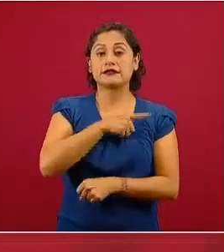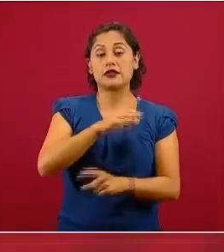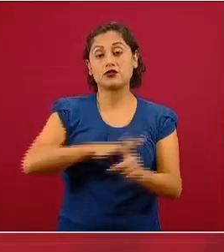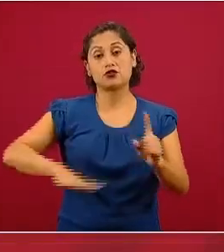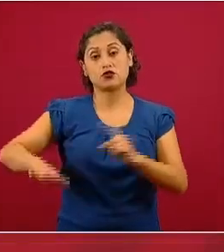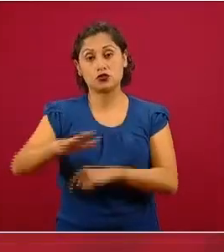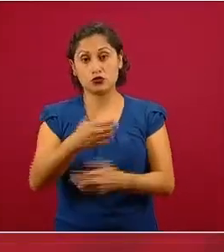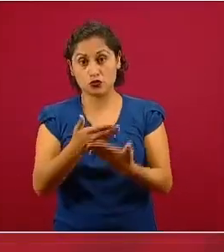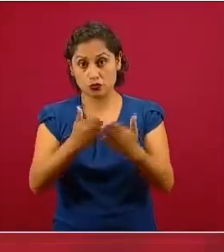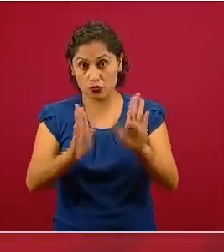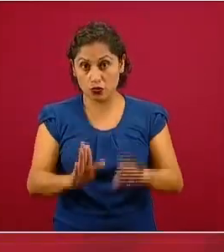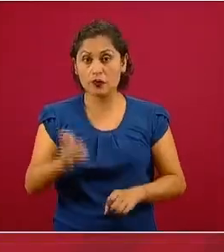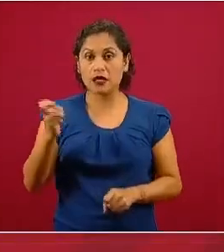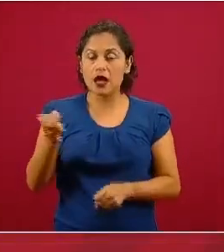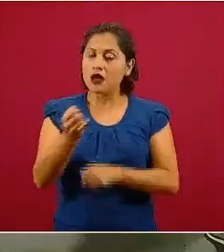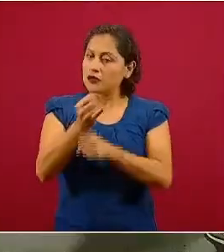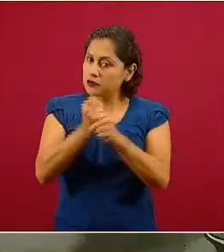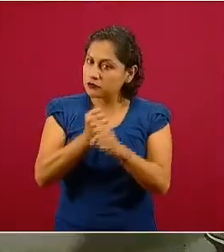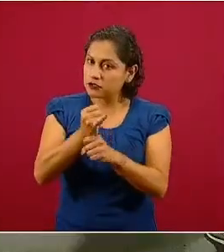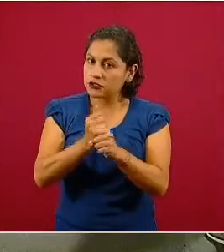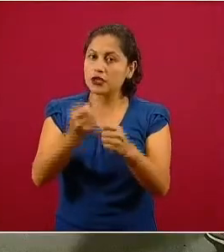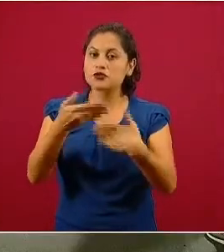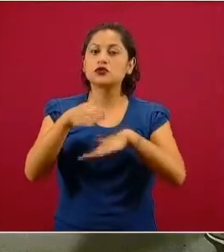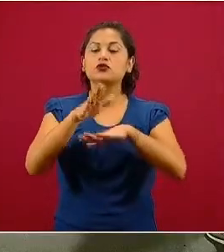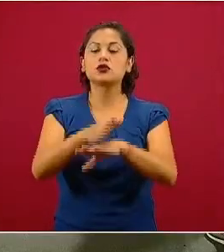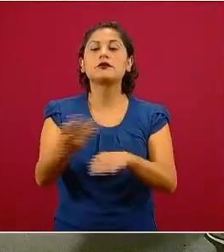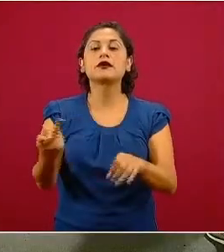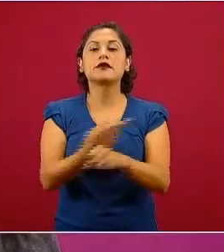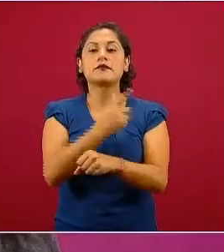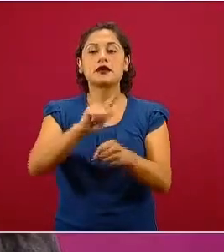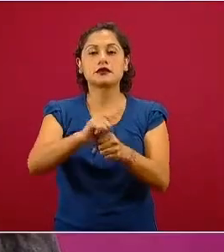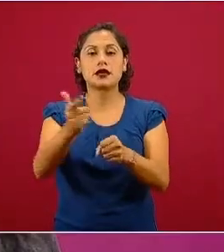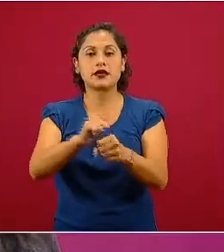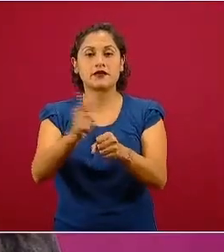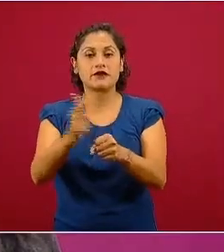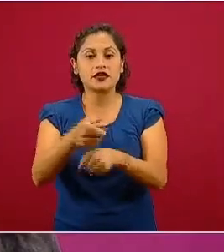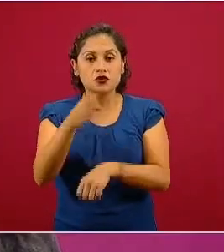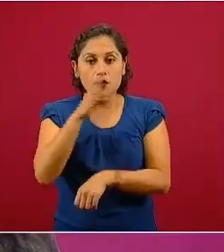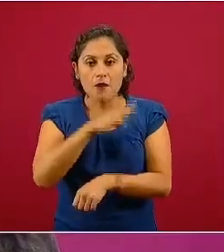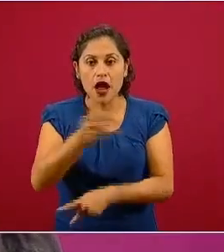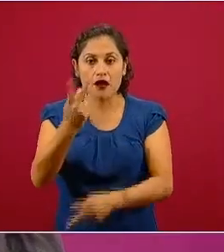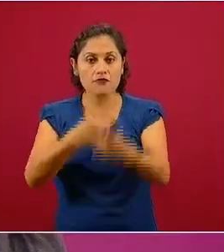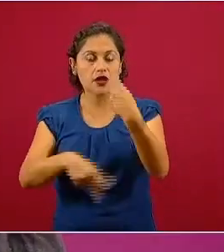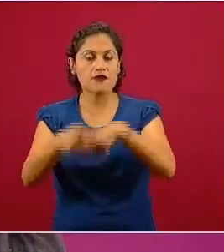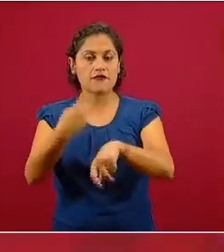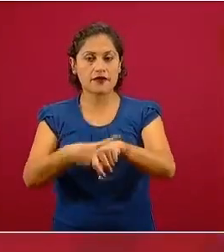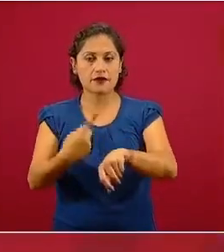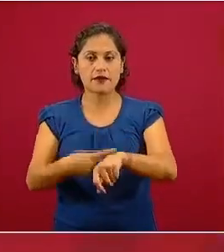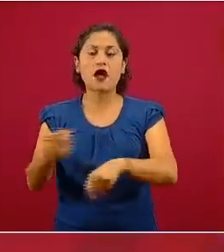estudios sobre el impacto del impuesto a los refrescos que se puso en 2014,